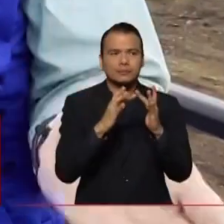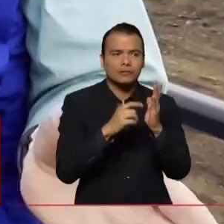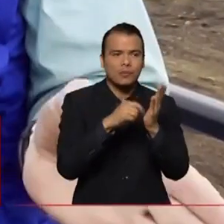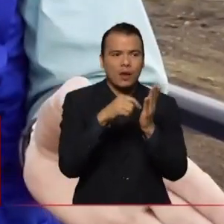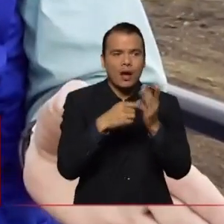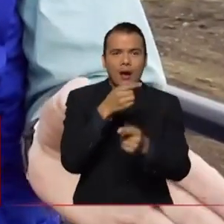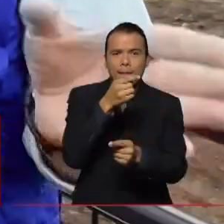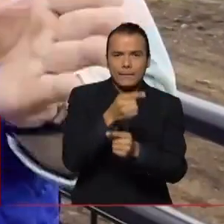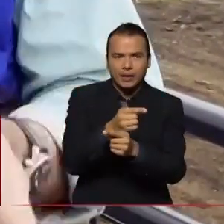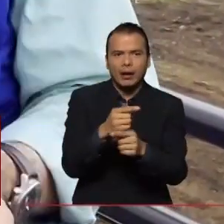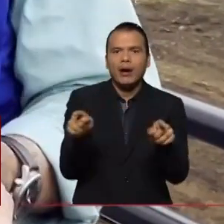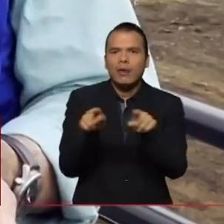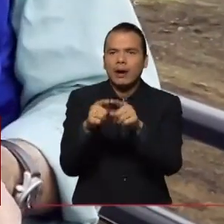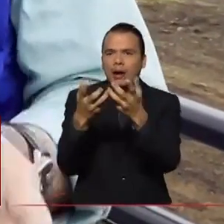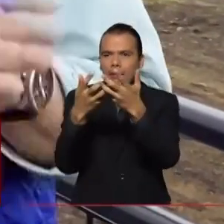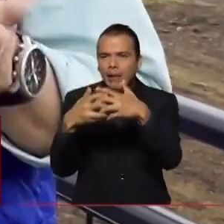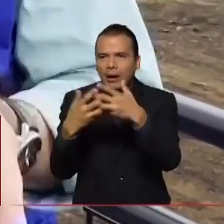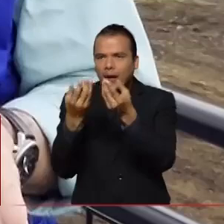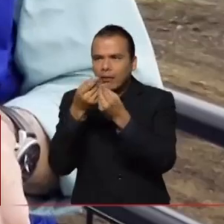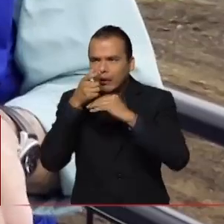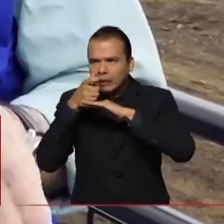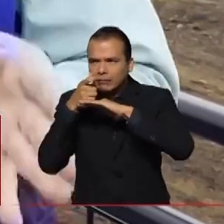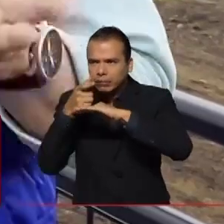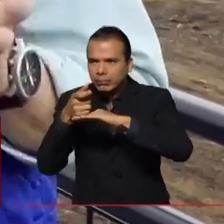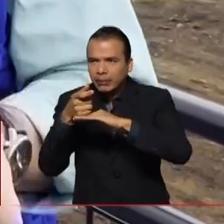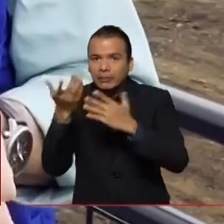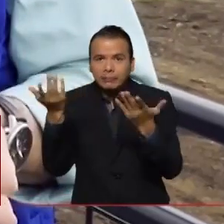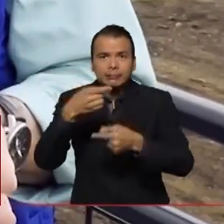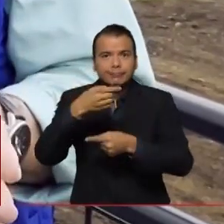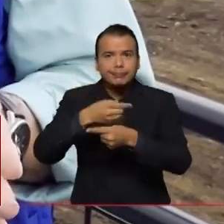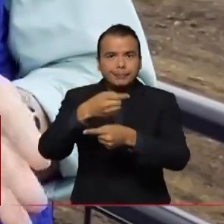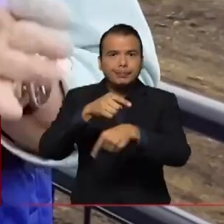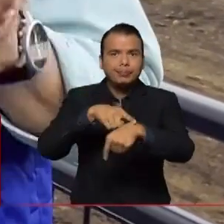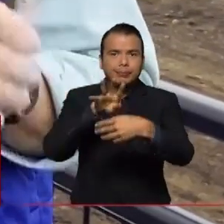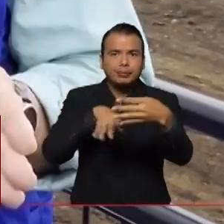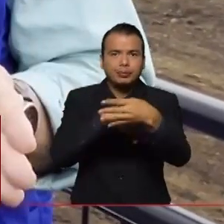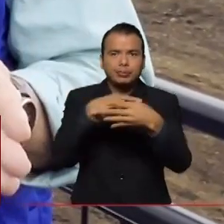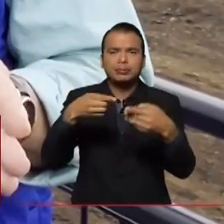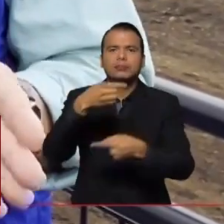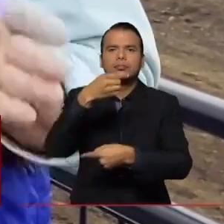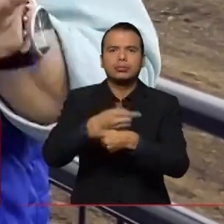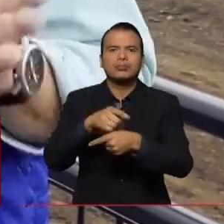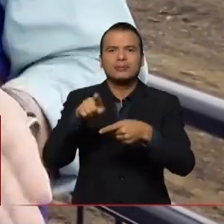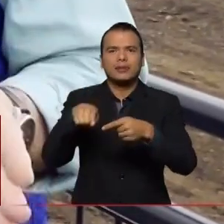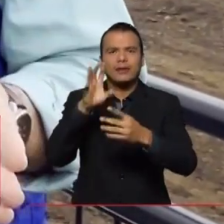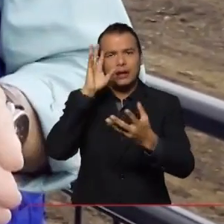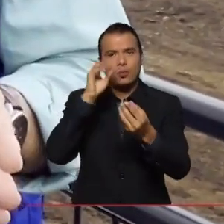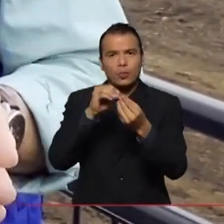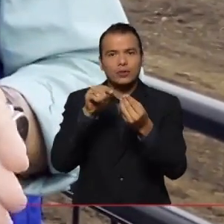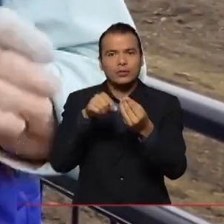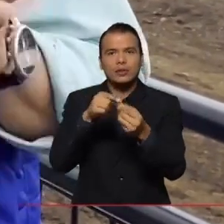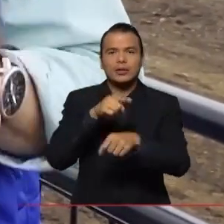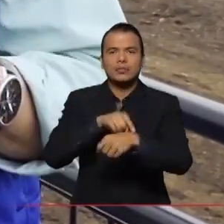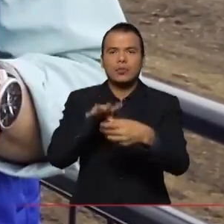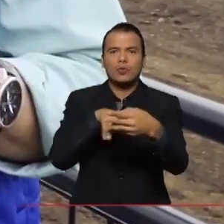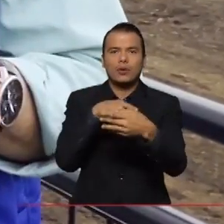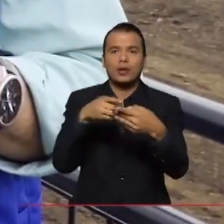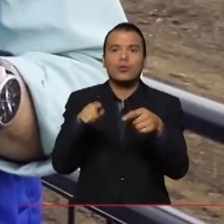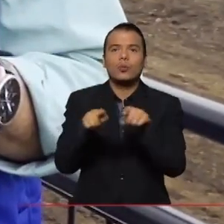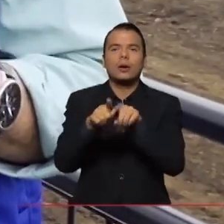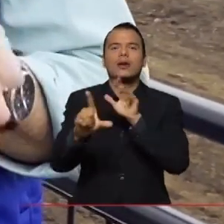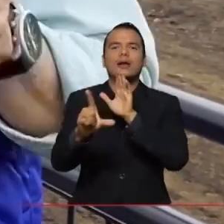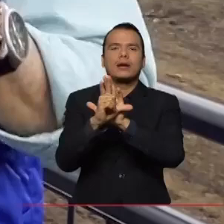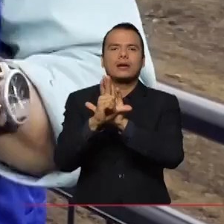al igual que el contratista y la interventoría, porque los tiempos tienen que cumplirse, los plazos pactados son ley para las partes, y ahí estaremos